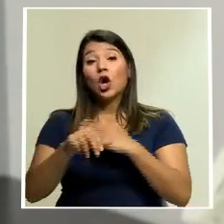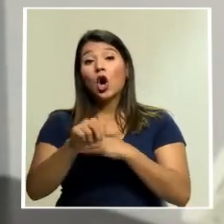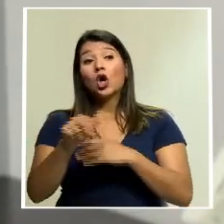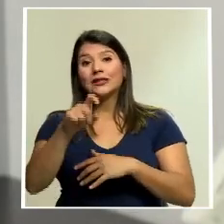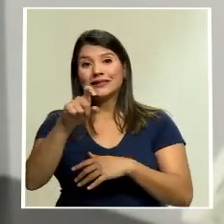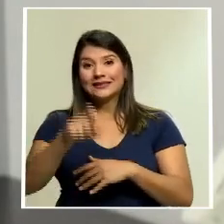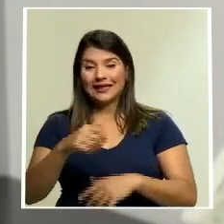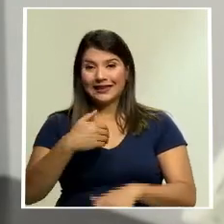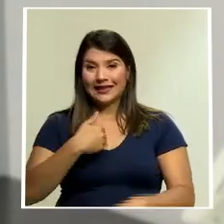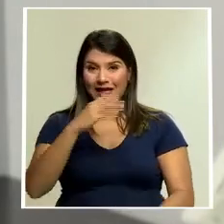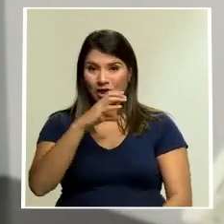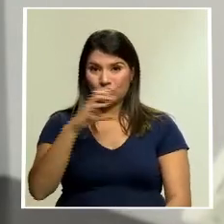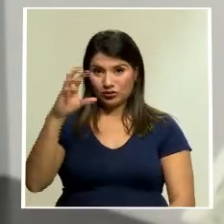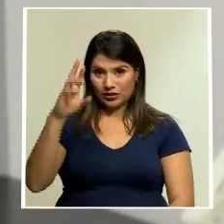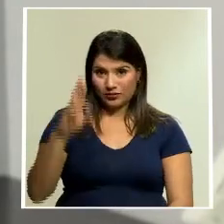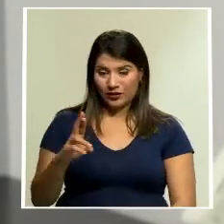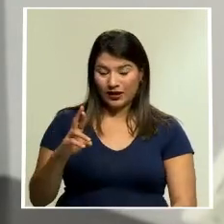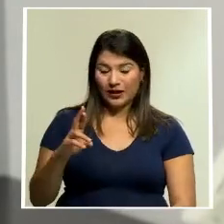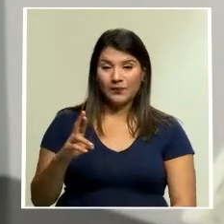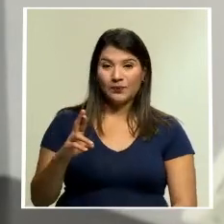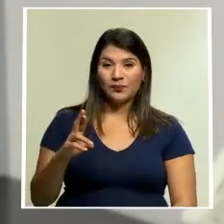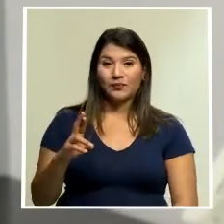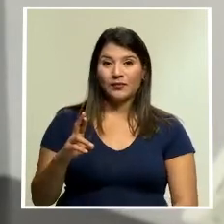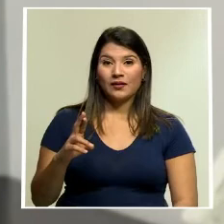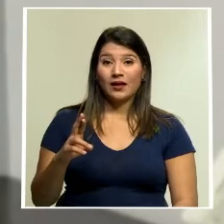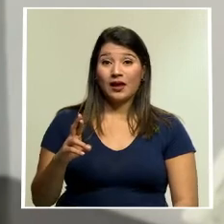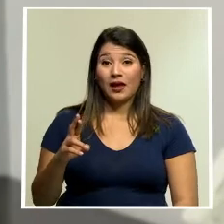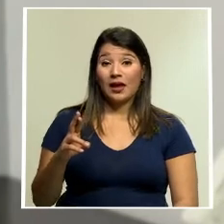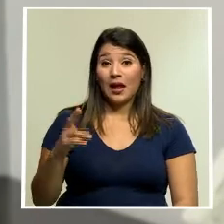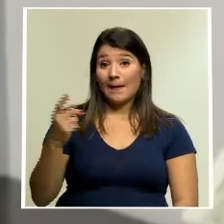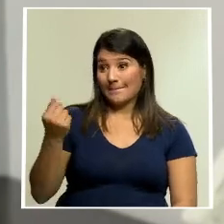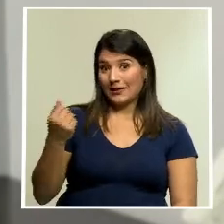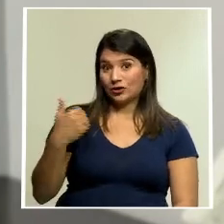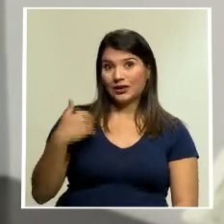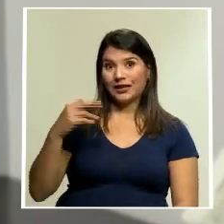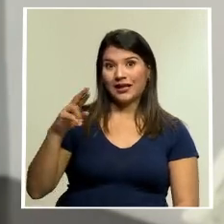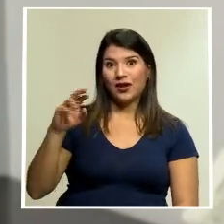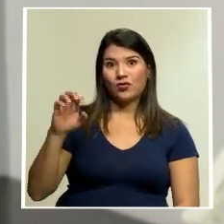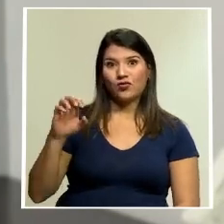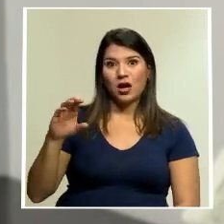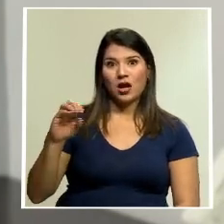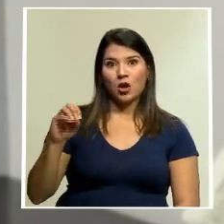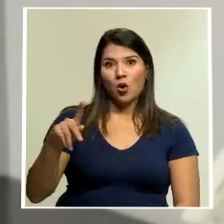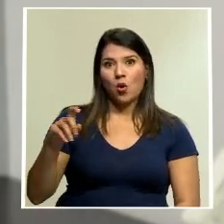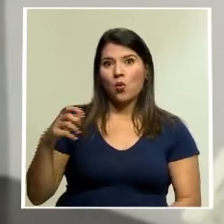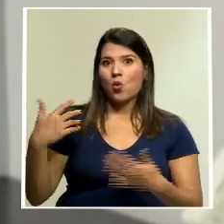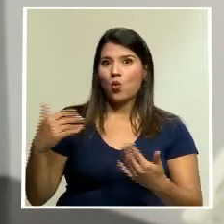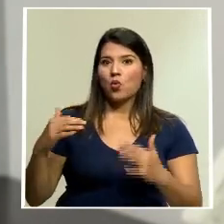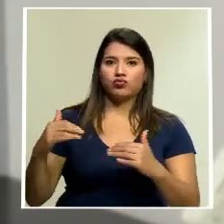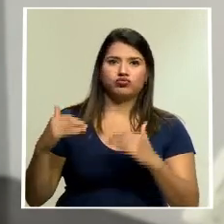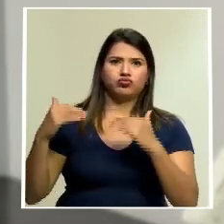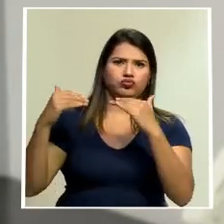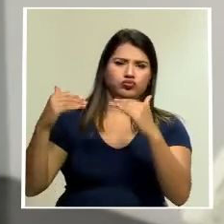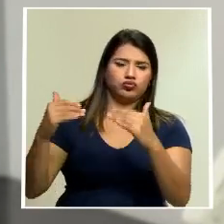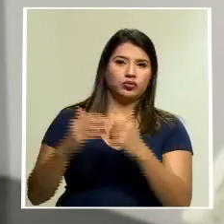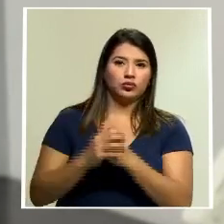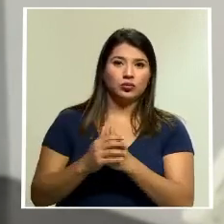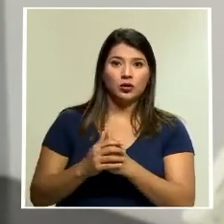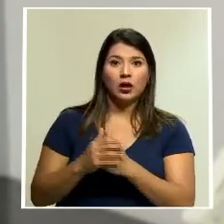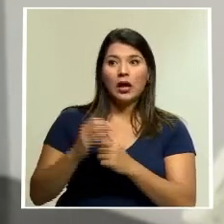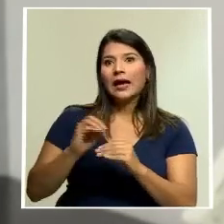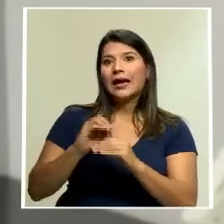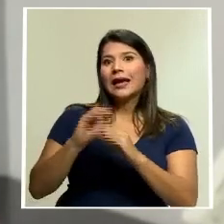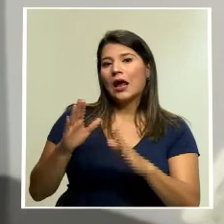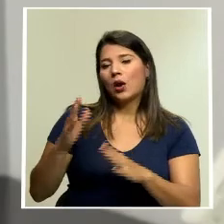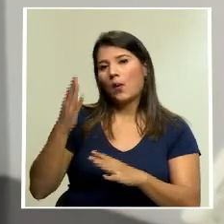el país. El valor que tiene Recope es muy alto, es una empresa muy rentable, por supuesto, porque tiene un